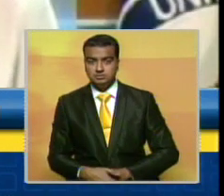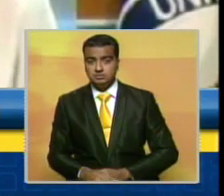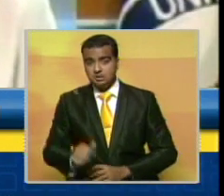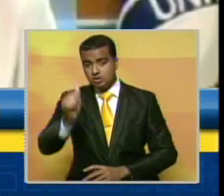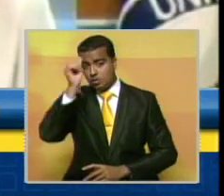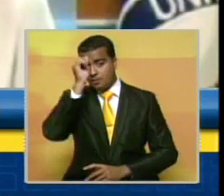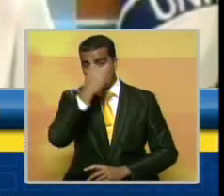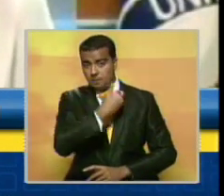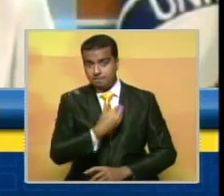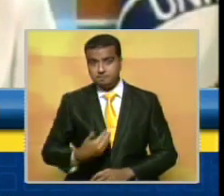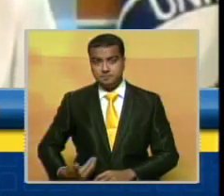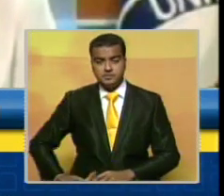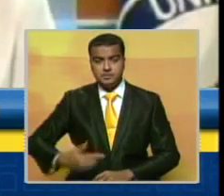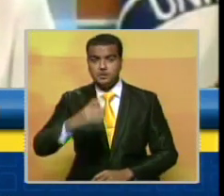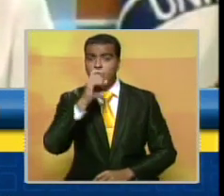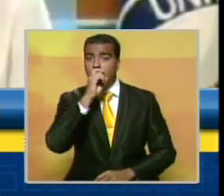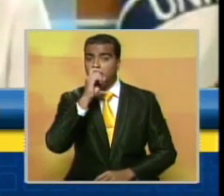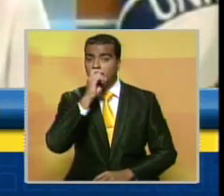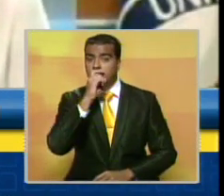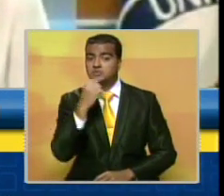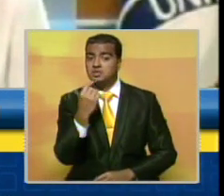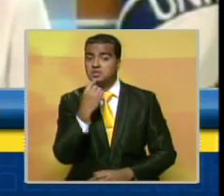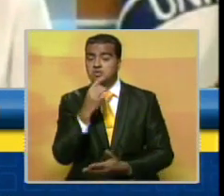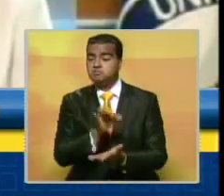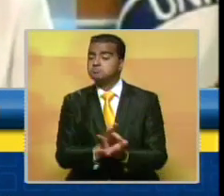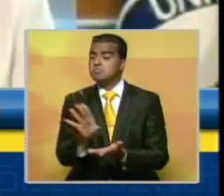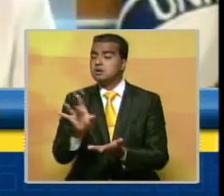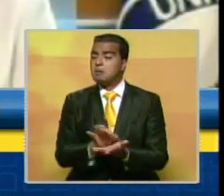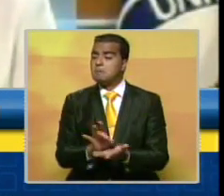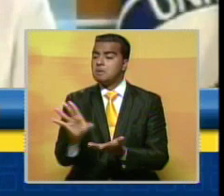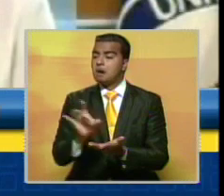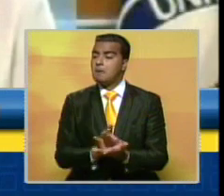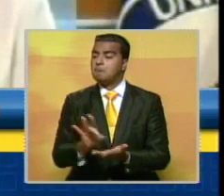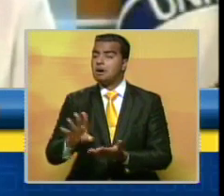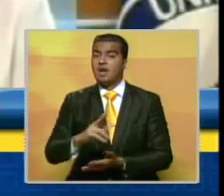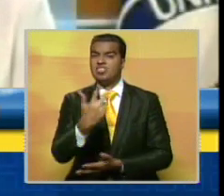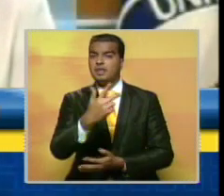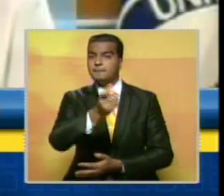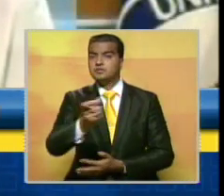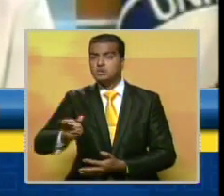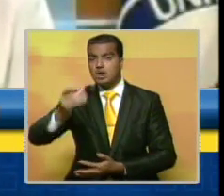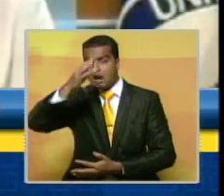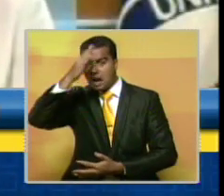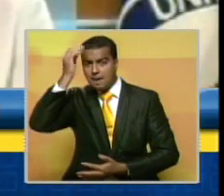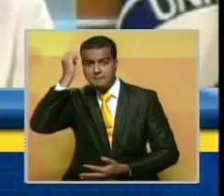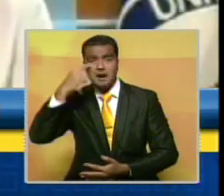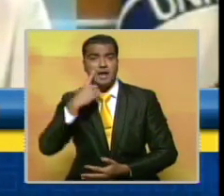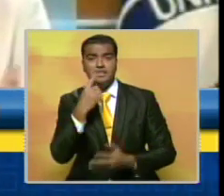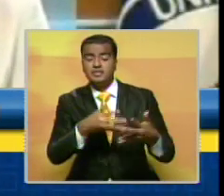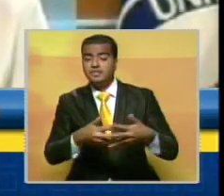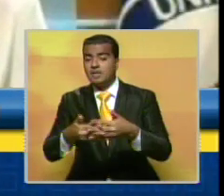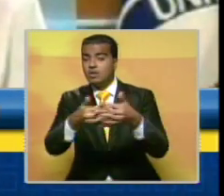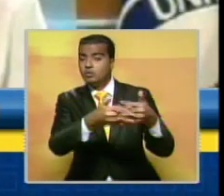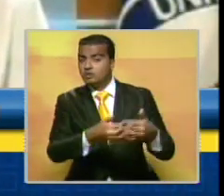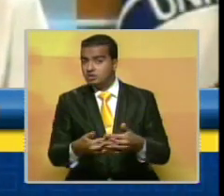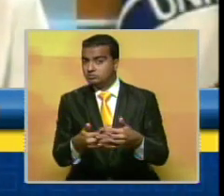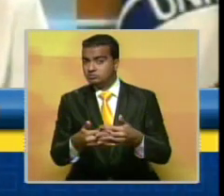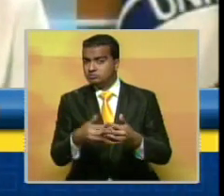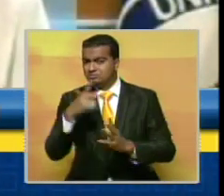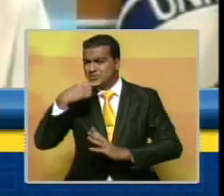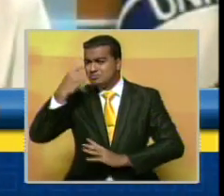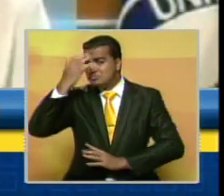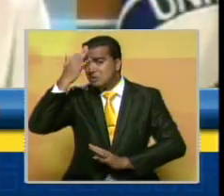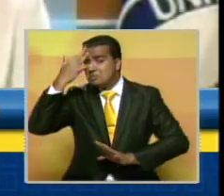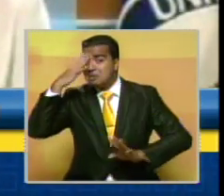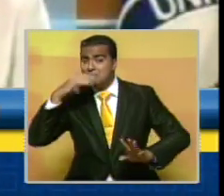domingo, el presidente de la República, Nicolás Maduro, declaró a 3 funcionarios de la embajada estadounidense personas no gratas por